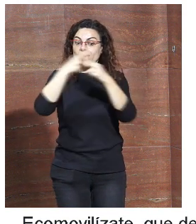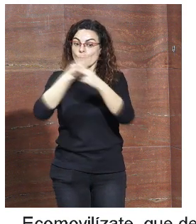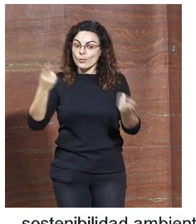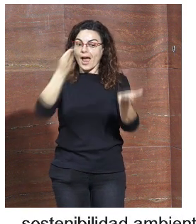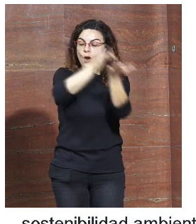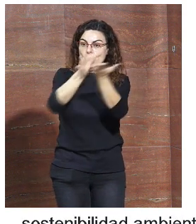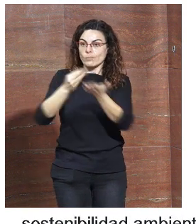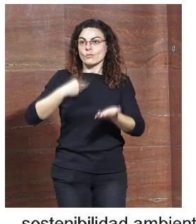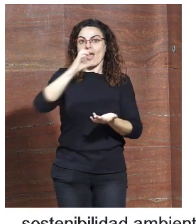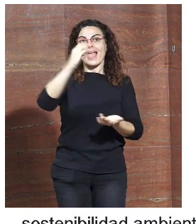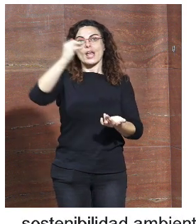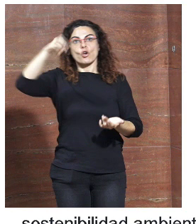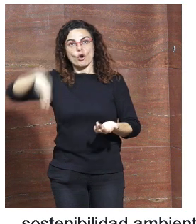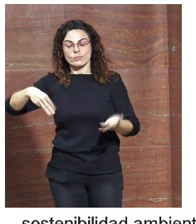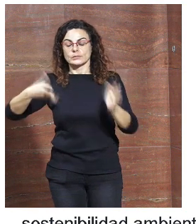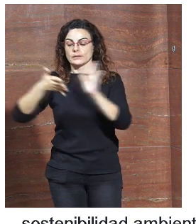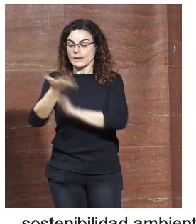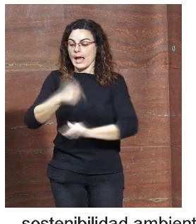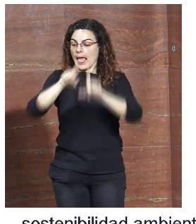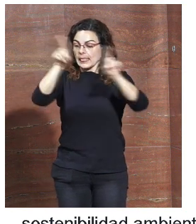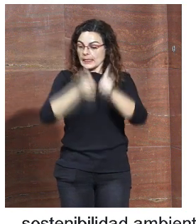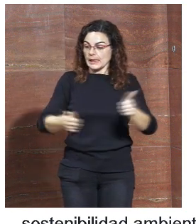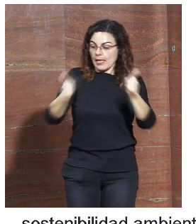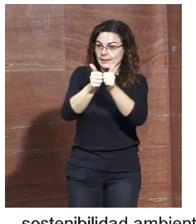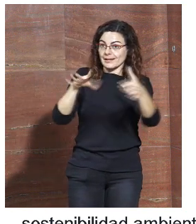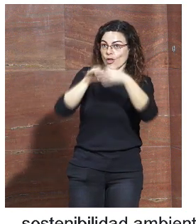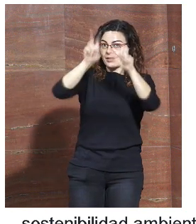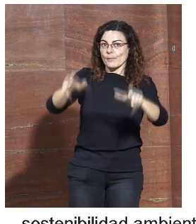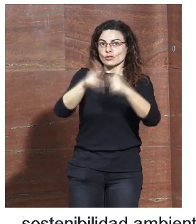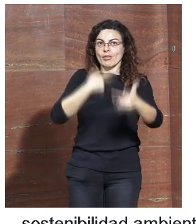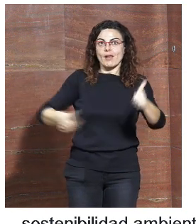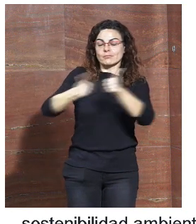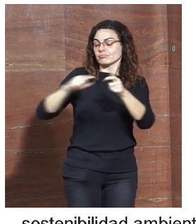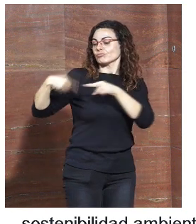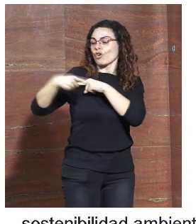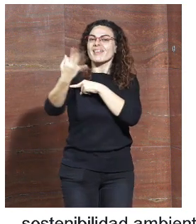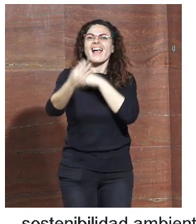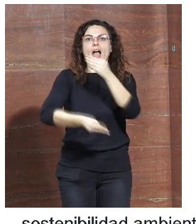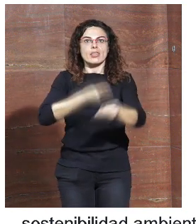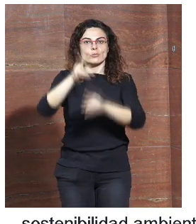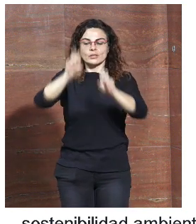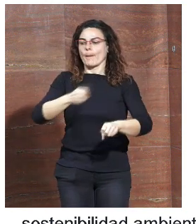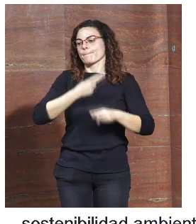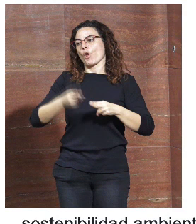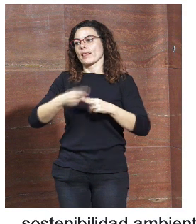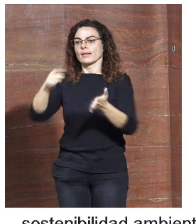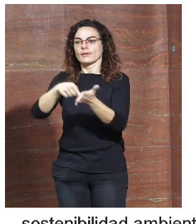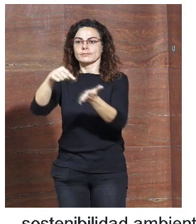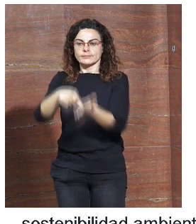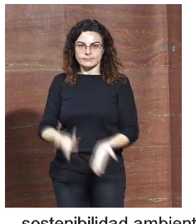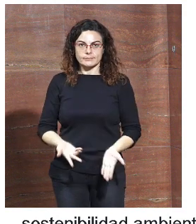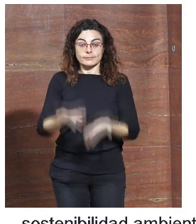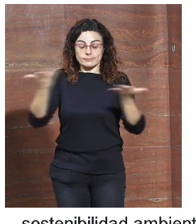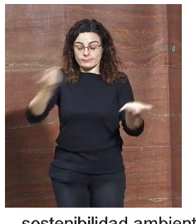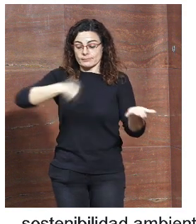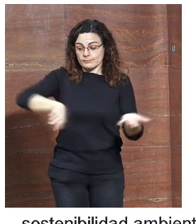ECOM, más allá, ¿no?, de acompañar las entidades, la base social, lo que hacemos casi todos los días es incidencia política, ¿no? Con lo cual lo que